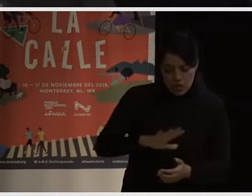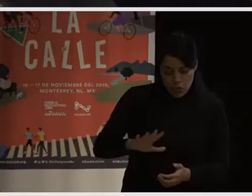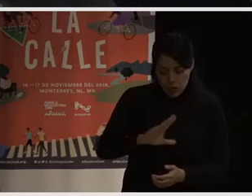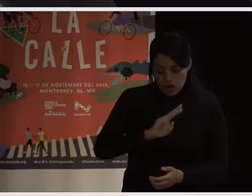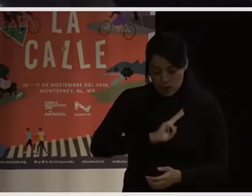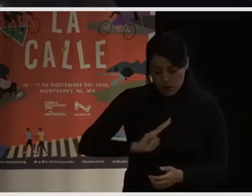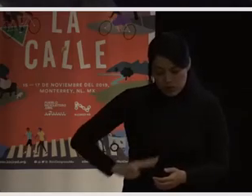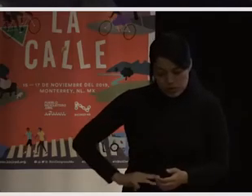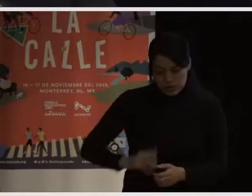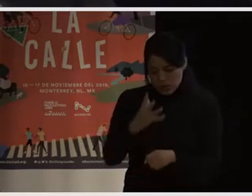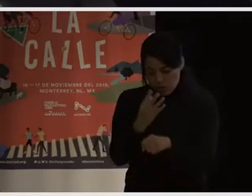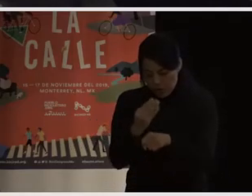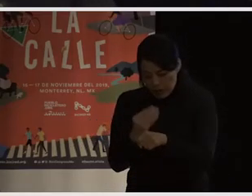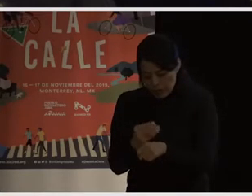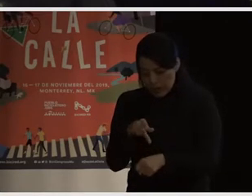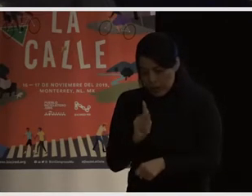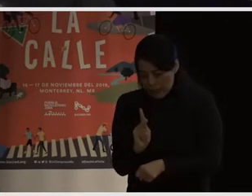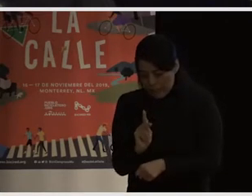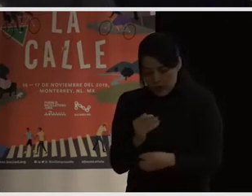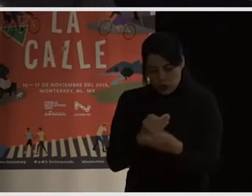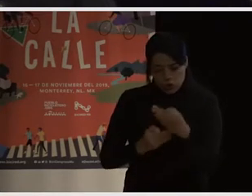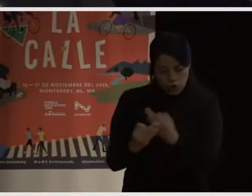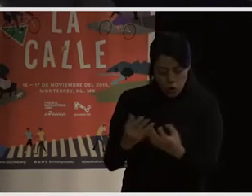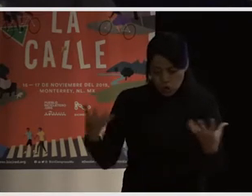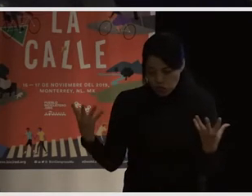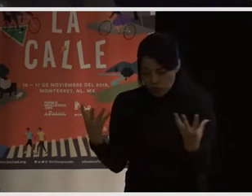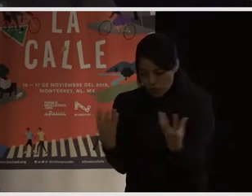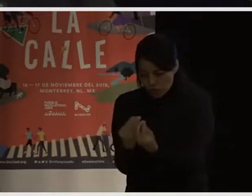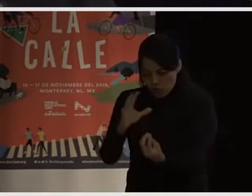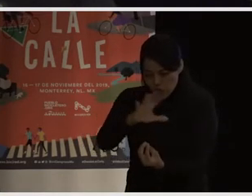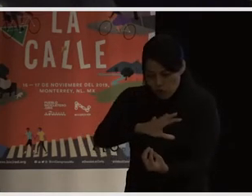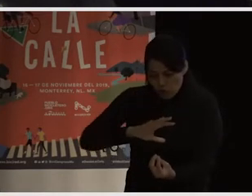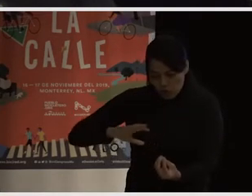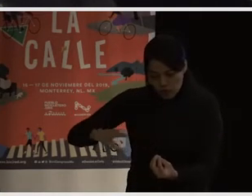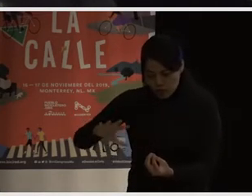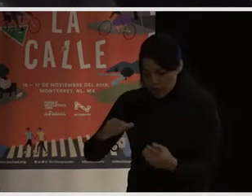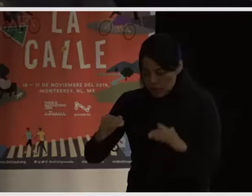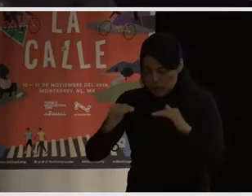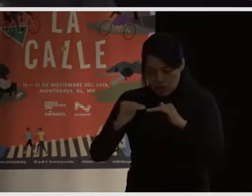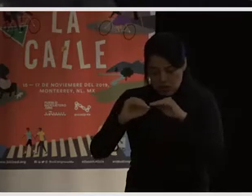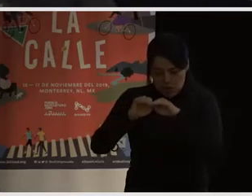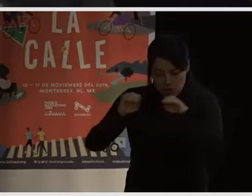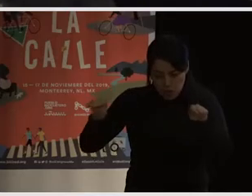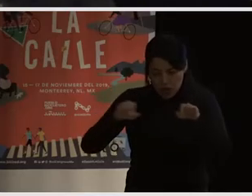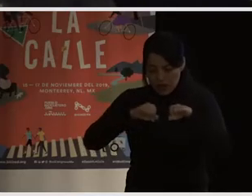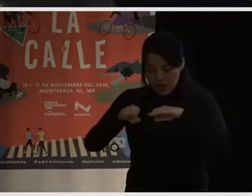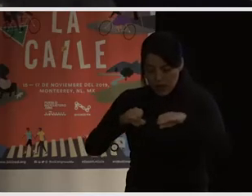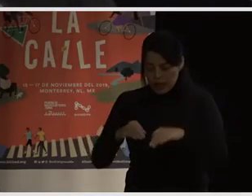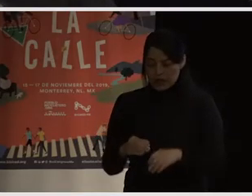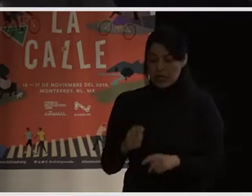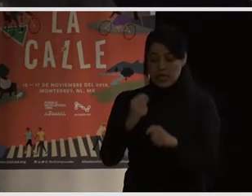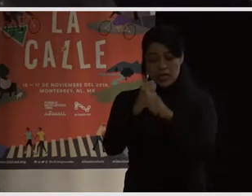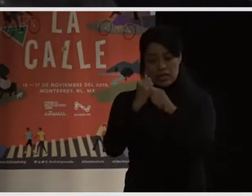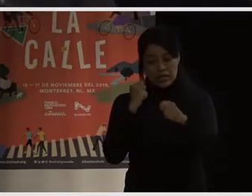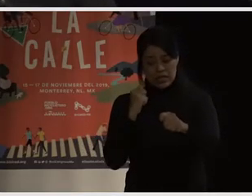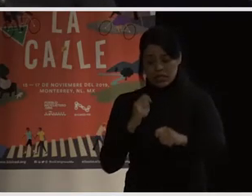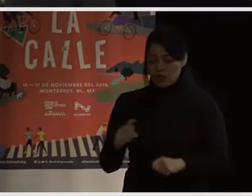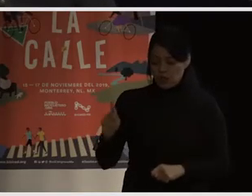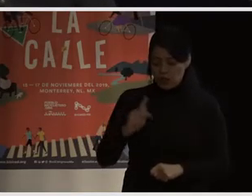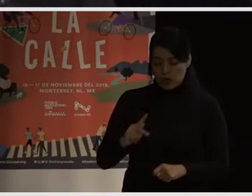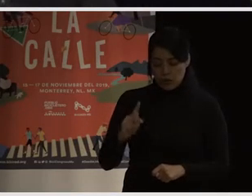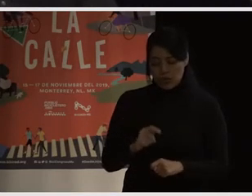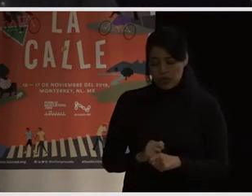pero los temas en general se van a operar de la misma manera el tema del transporte público donde por décadas se ha dicho que los